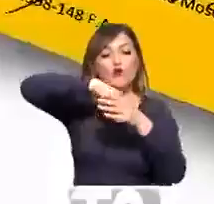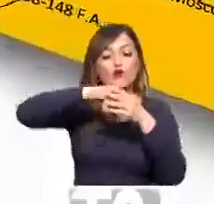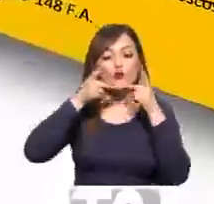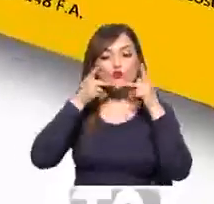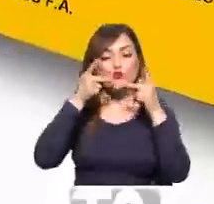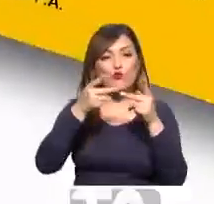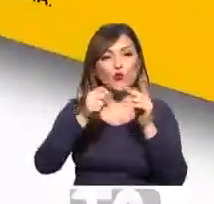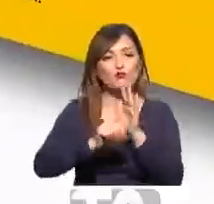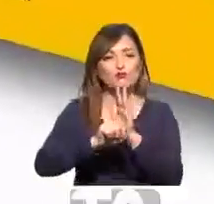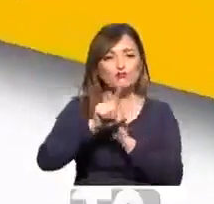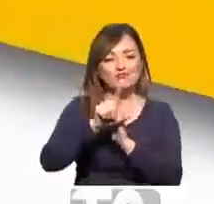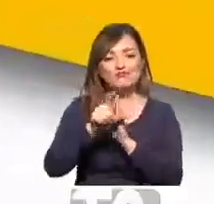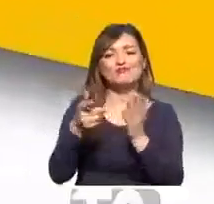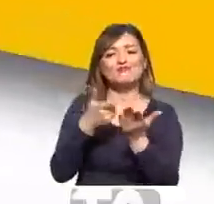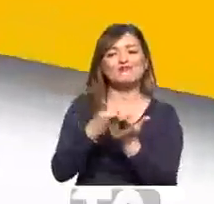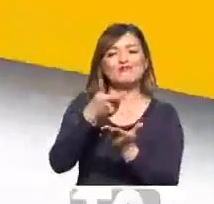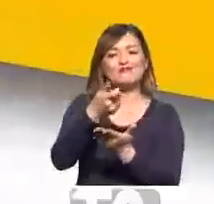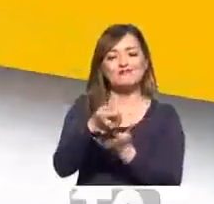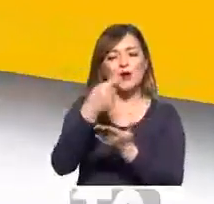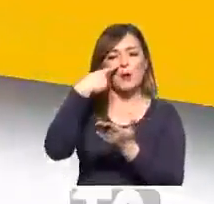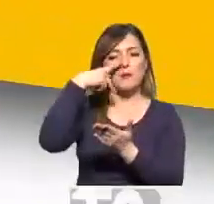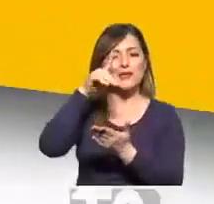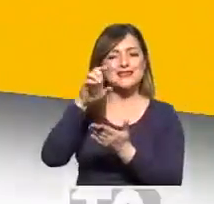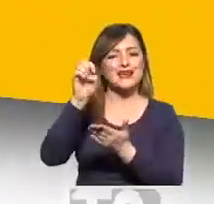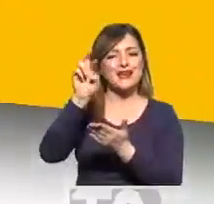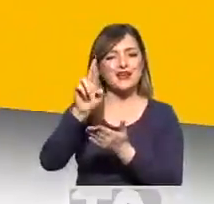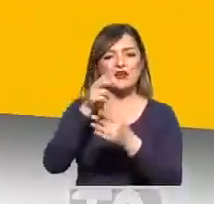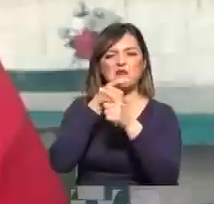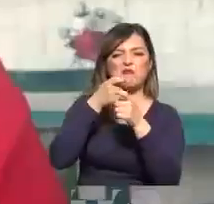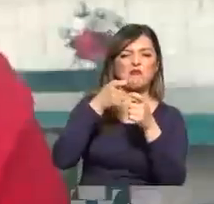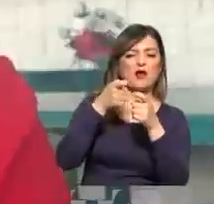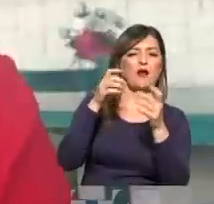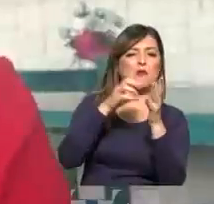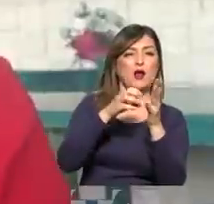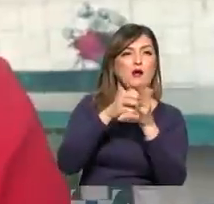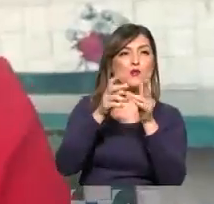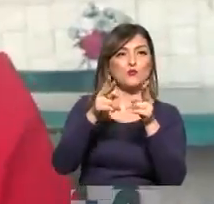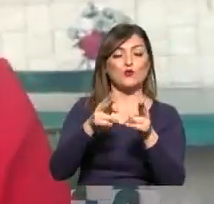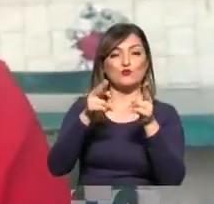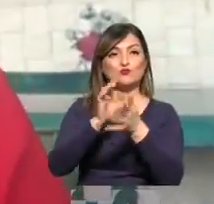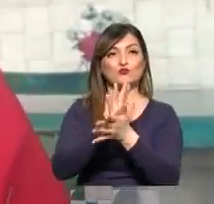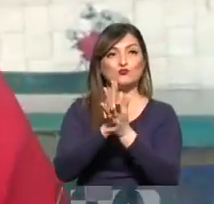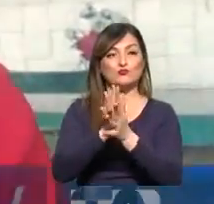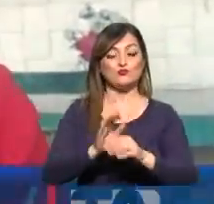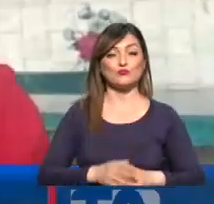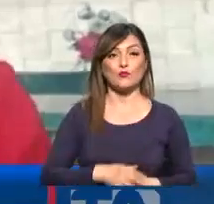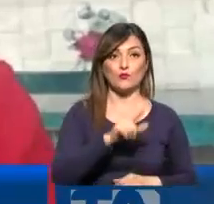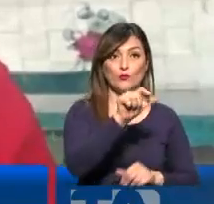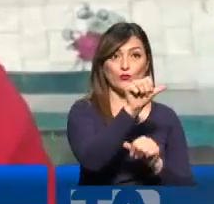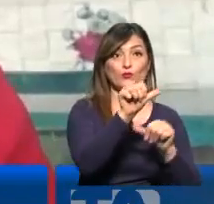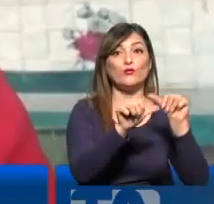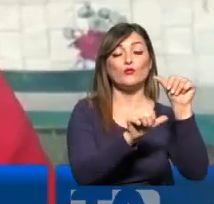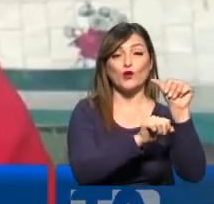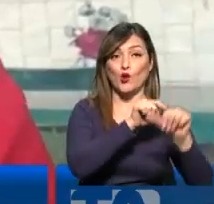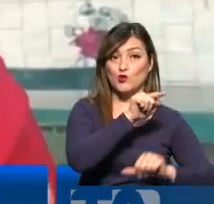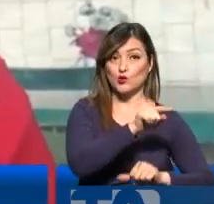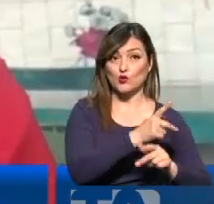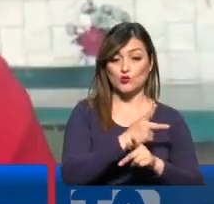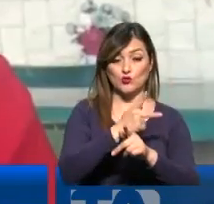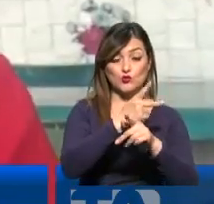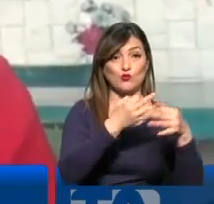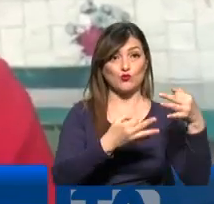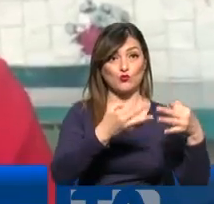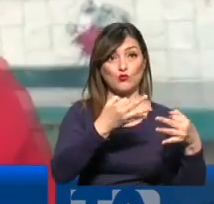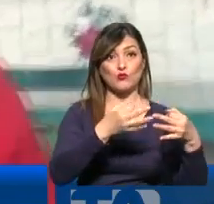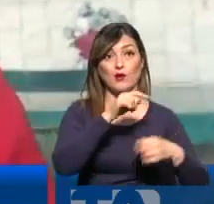ambos enfrentan por la irregular adquisición de pruebas para detección de COVID. Esta cercanía de esta asesora que ha tenido la